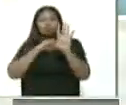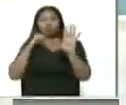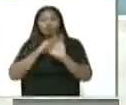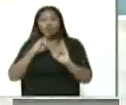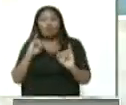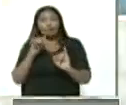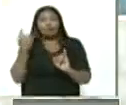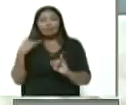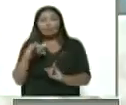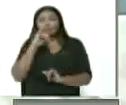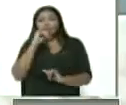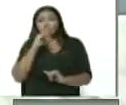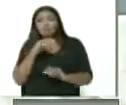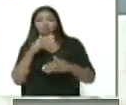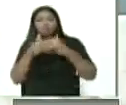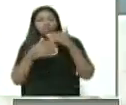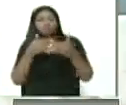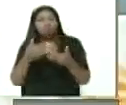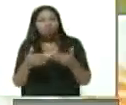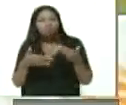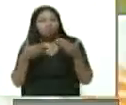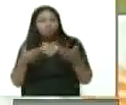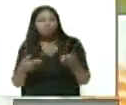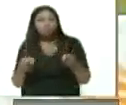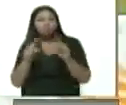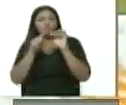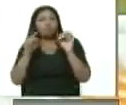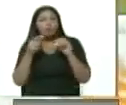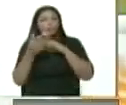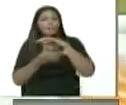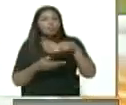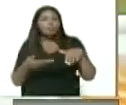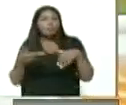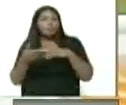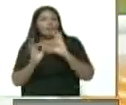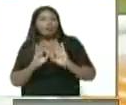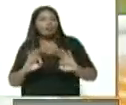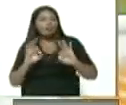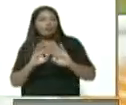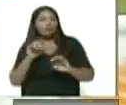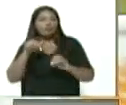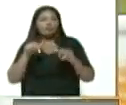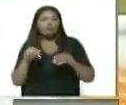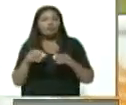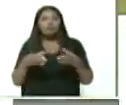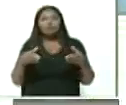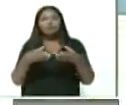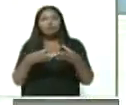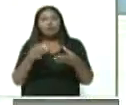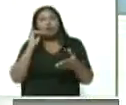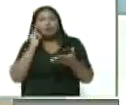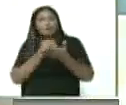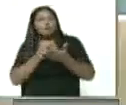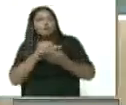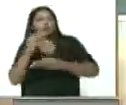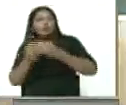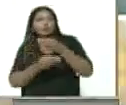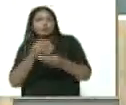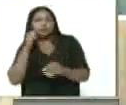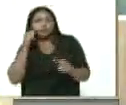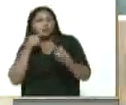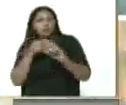información de que se ha venido dando sin ningún tipo de problema a la instalación de las mesas y las pruebas que se realizan para determinar